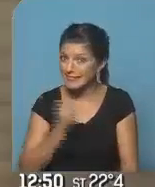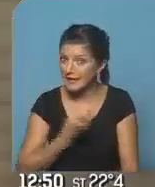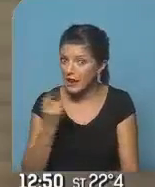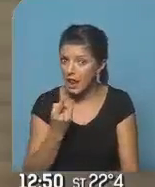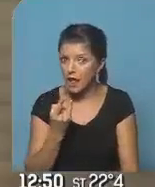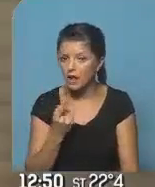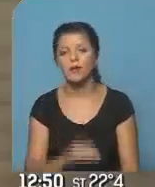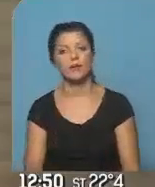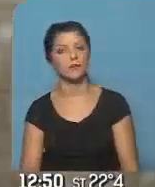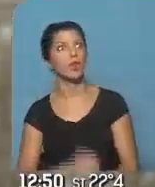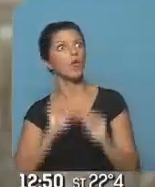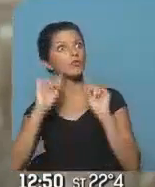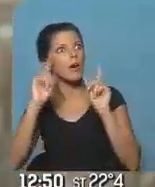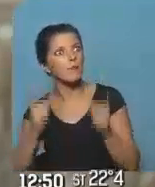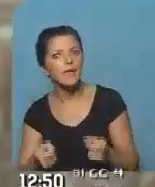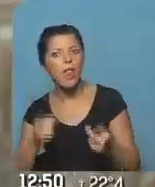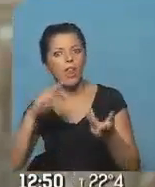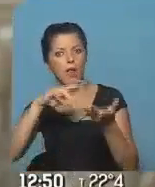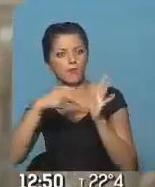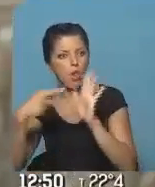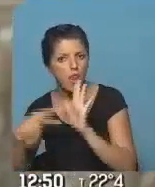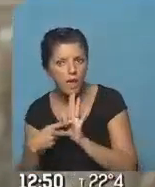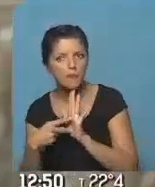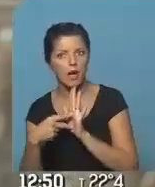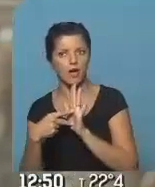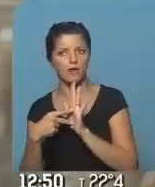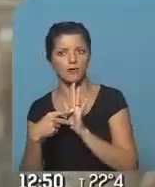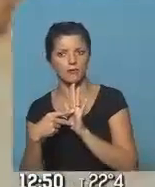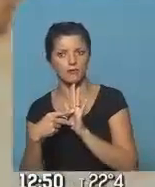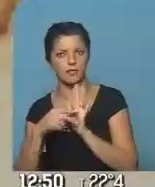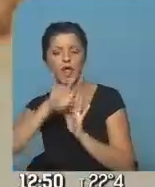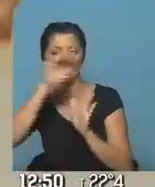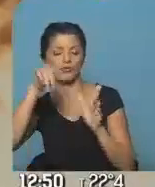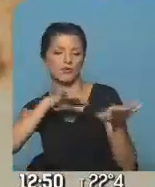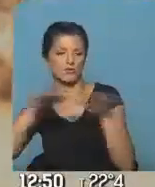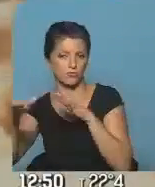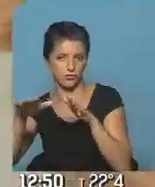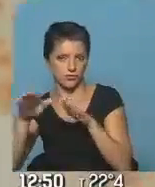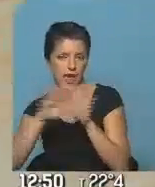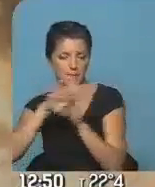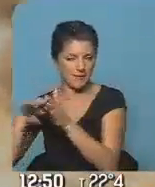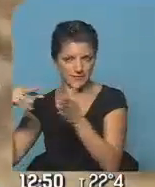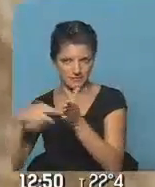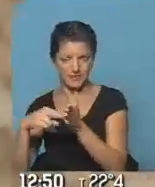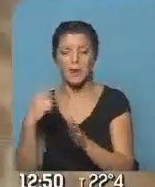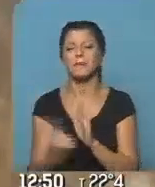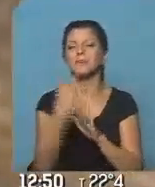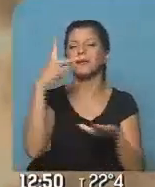los propios conflictos por fuera de Siria que también se dirimen en Siria. Nos vamos al primer corte y ya volvemos.